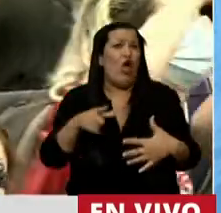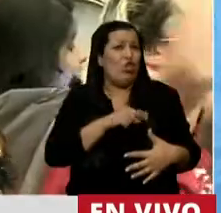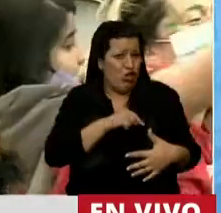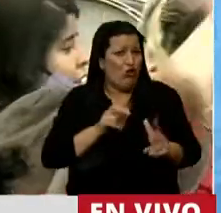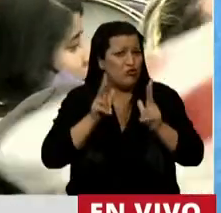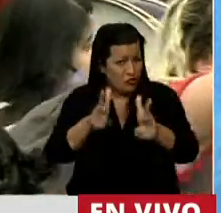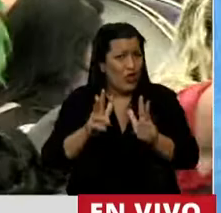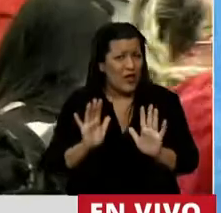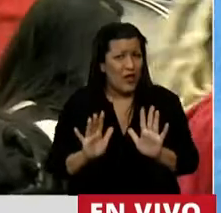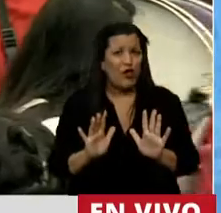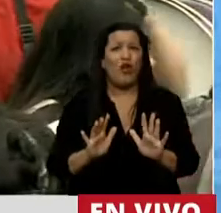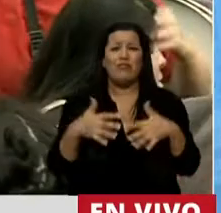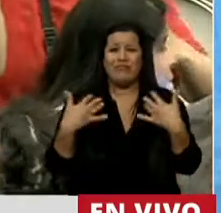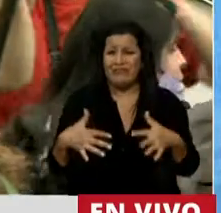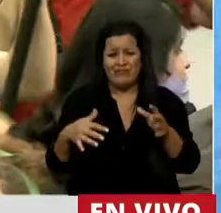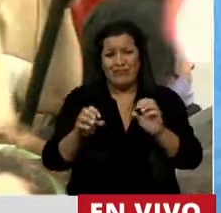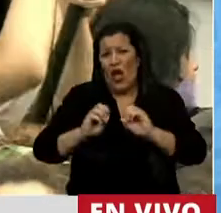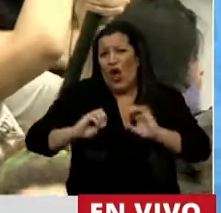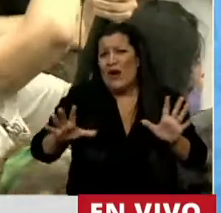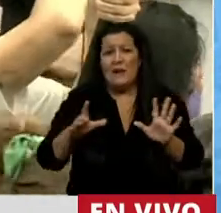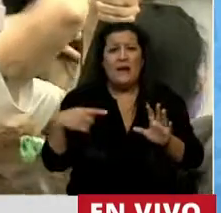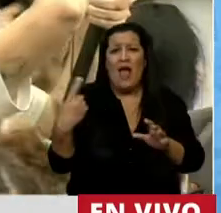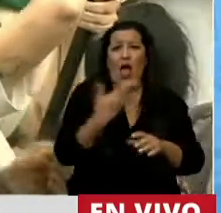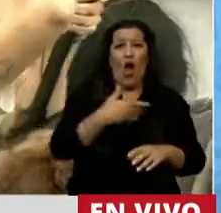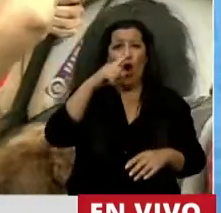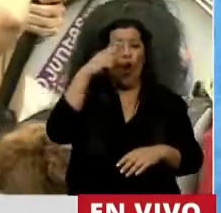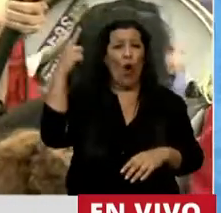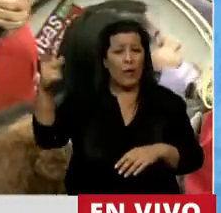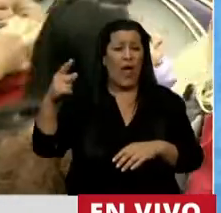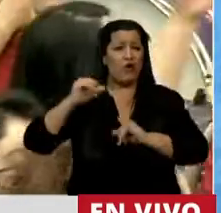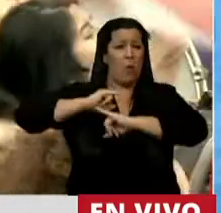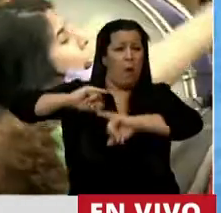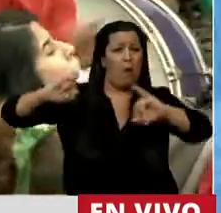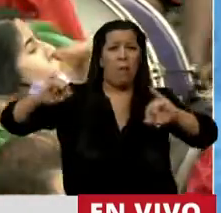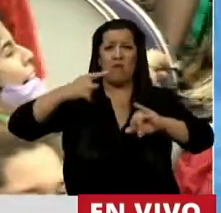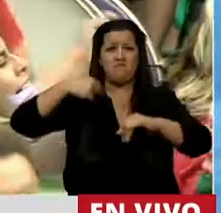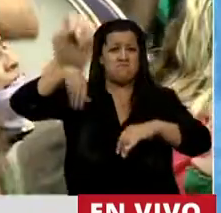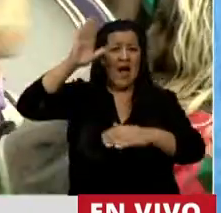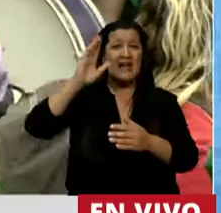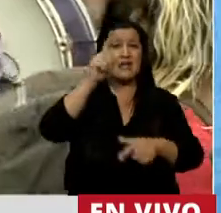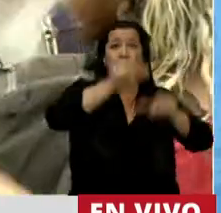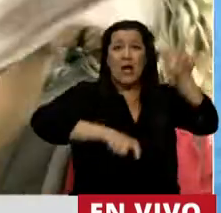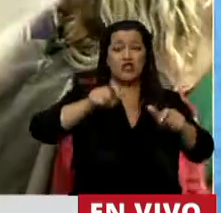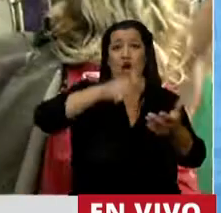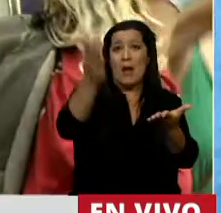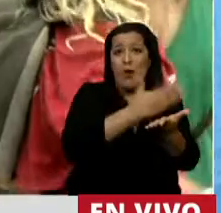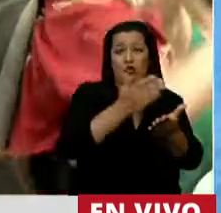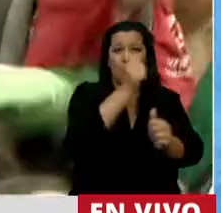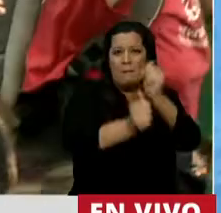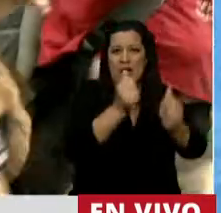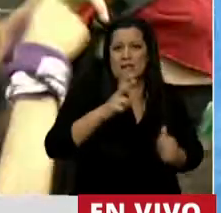digo. Las pésimas expectativas que genera un gobierno que no hace más que perseguir y castigar a los que producen y generan